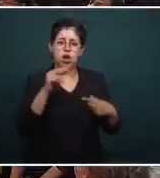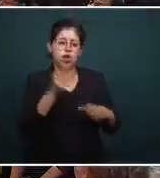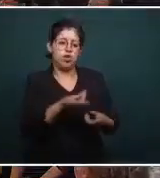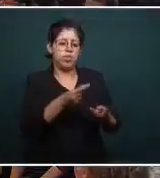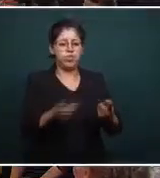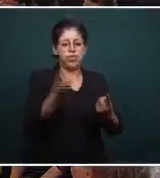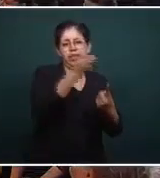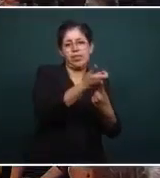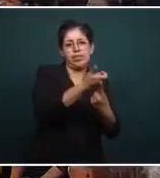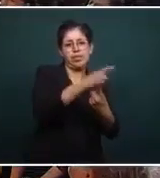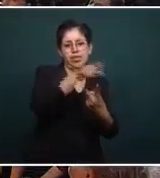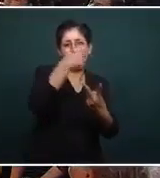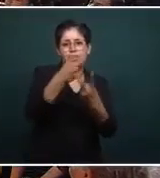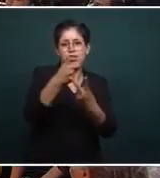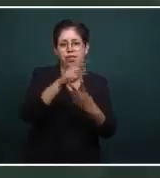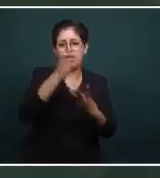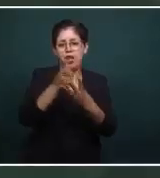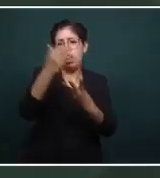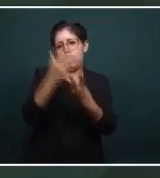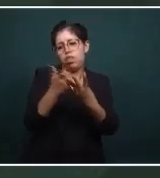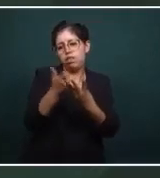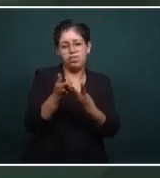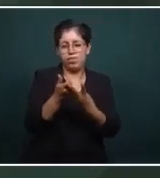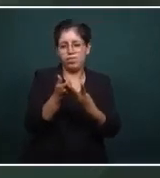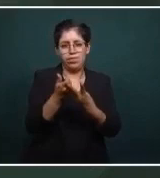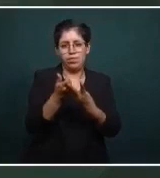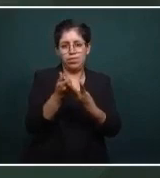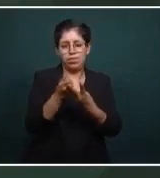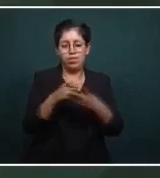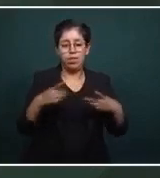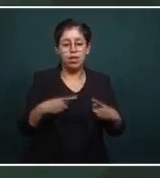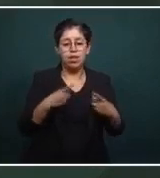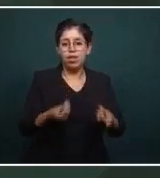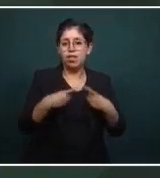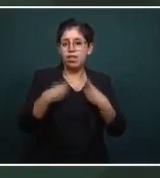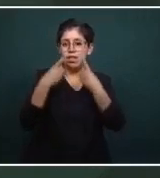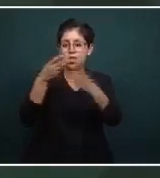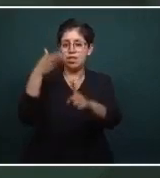completos, que no haya moche o piquete de ojo.